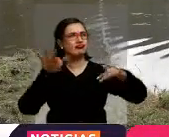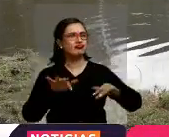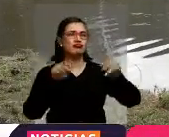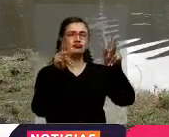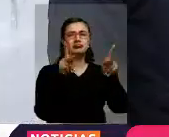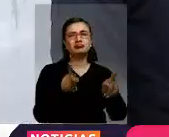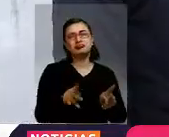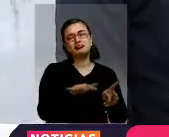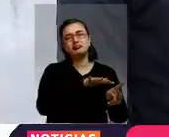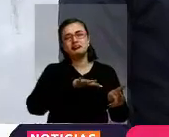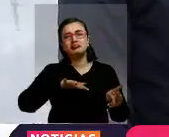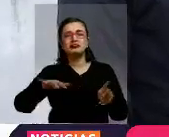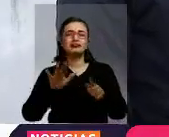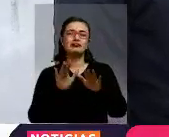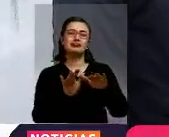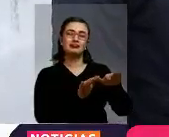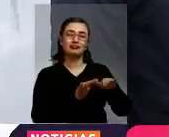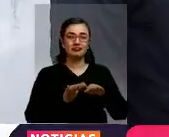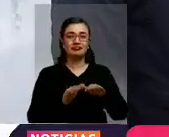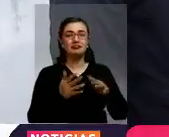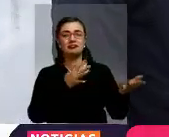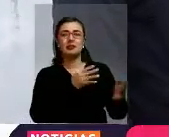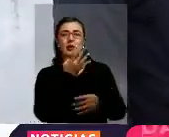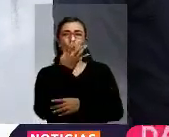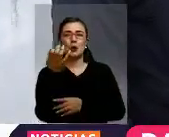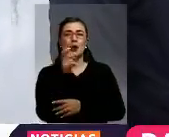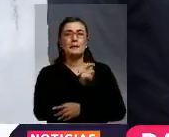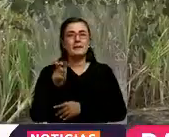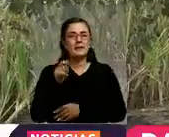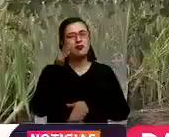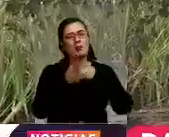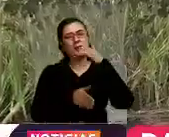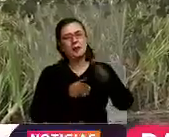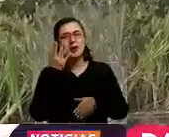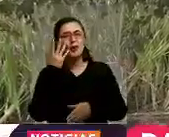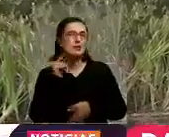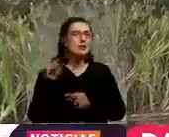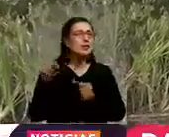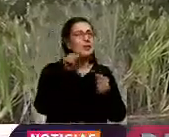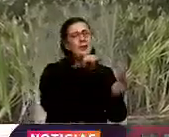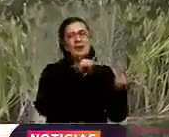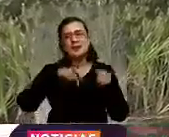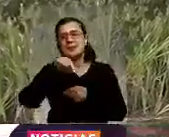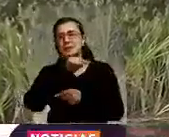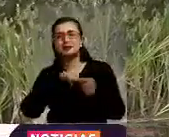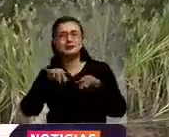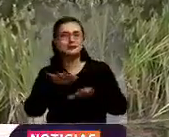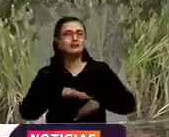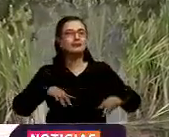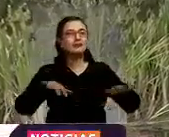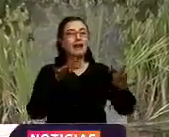pasan por nuestro hermoso municipio. Unas 400 personas visitan cada día el Parque de la Trinidad en el municipio cundinamarqués de Sopó.